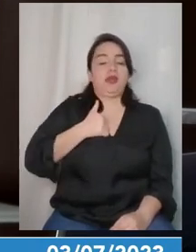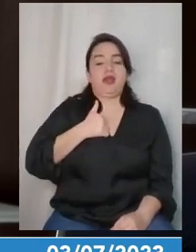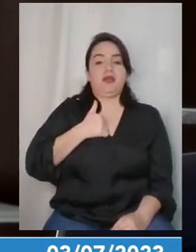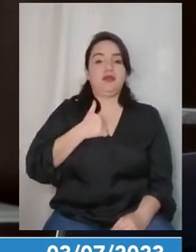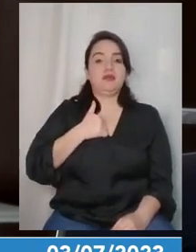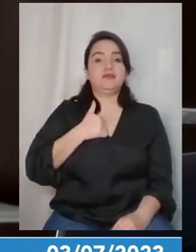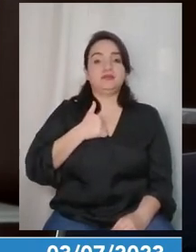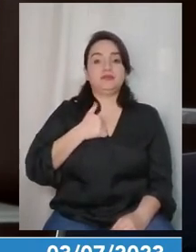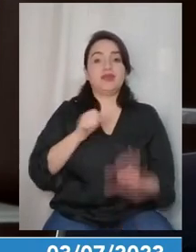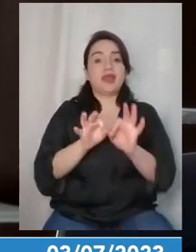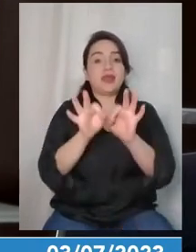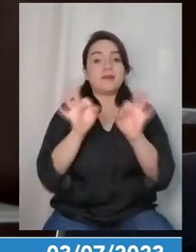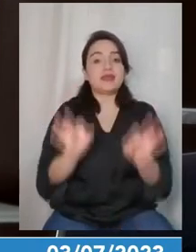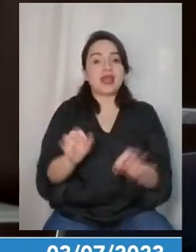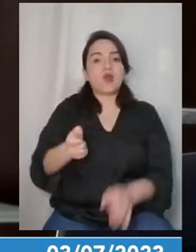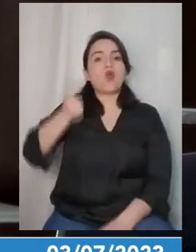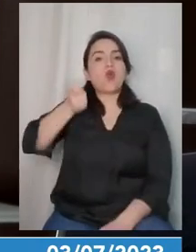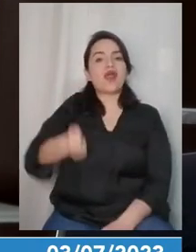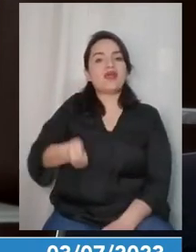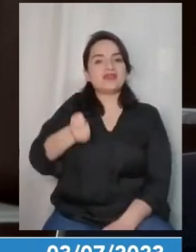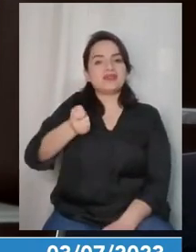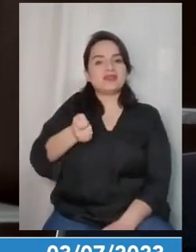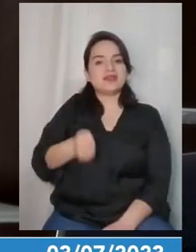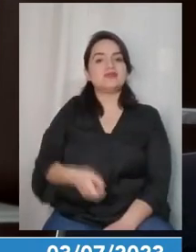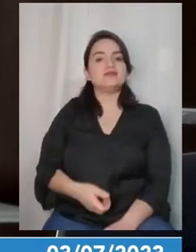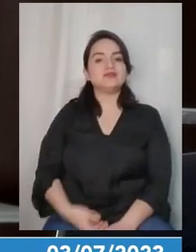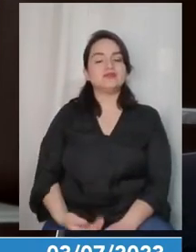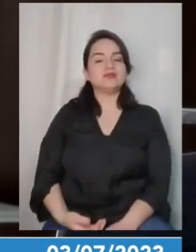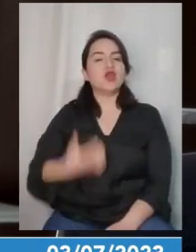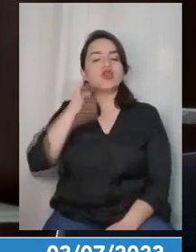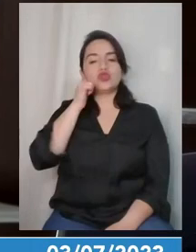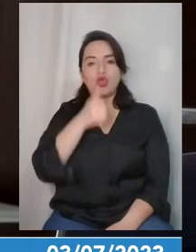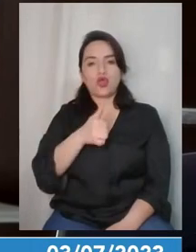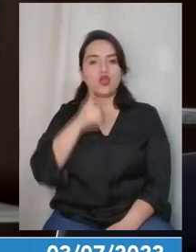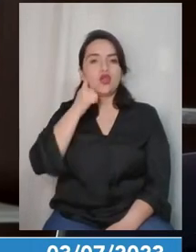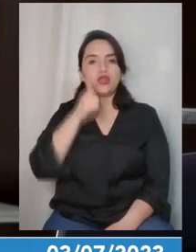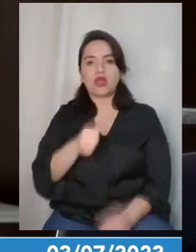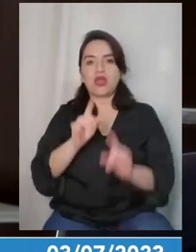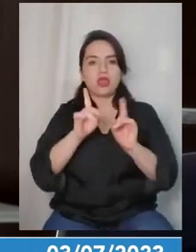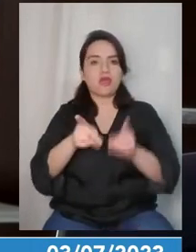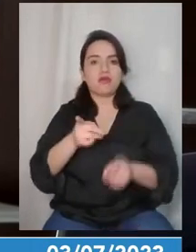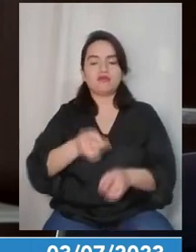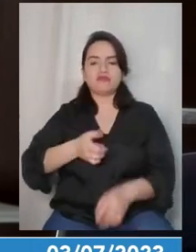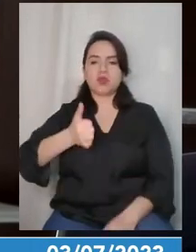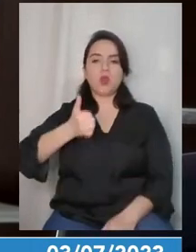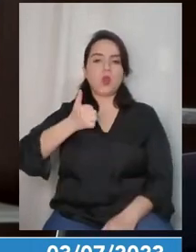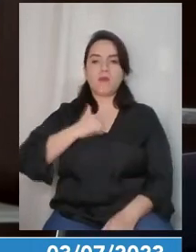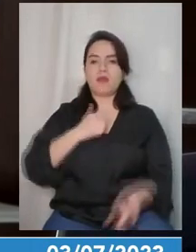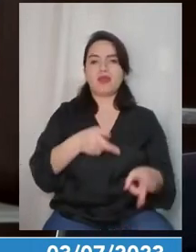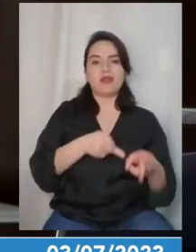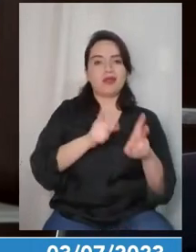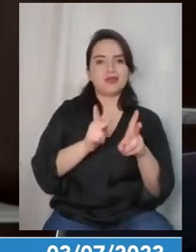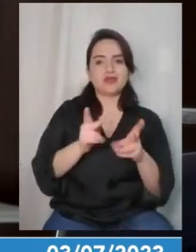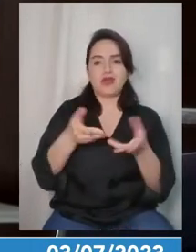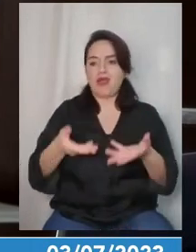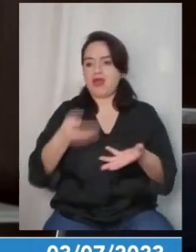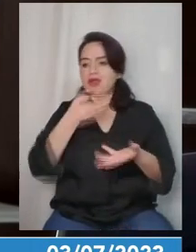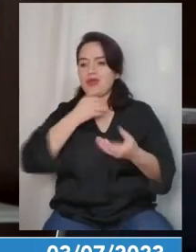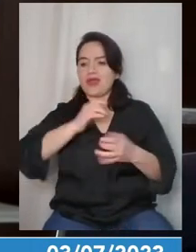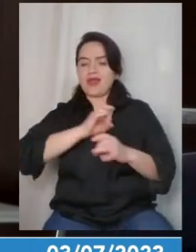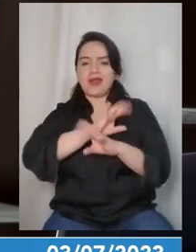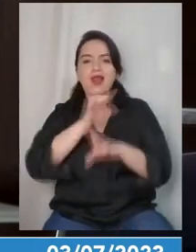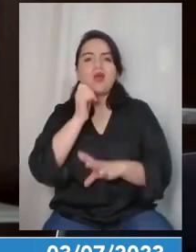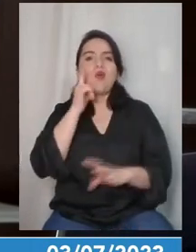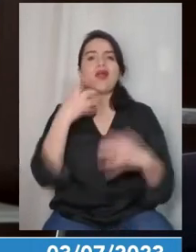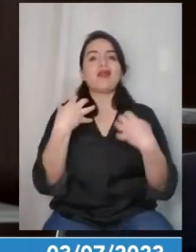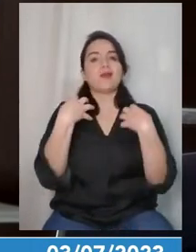nuestros jueces, que día a día tienen que aplicar el derecho y que hoy no tienen claro cuál es su papel respecto a las causas de maltrato